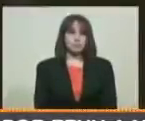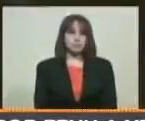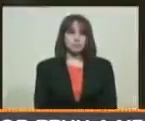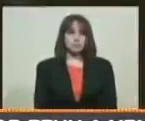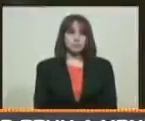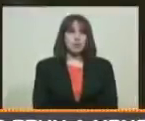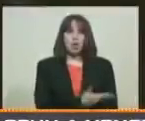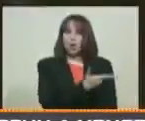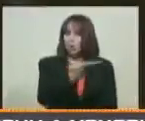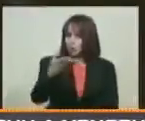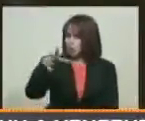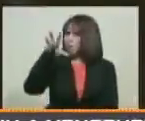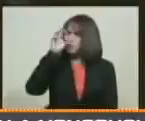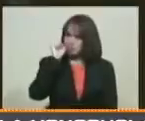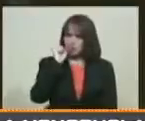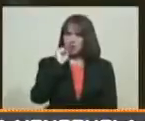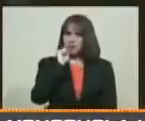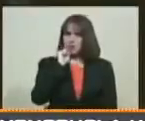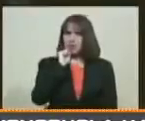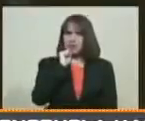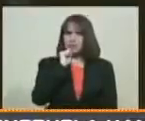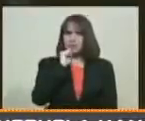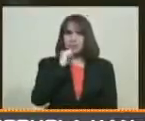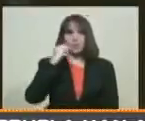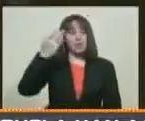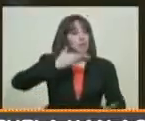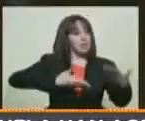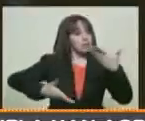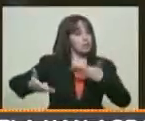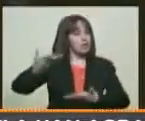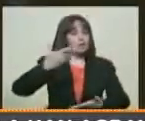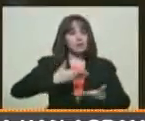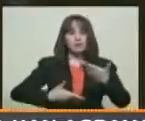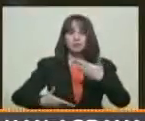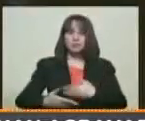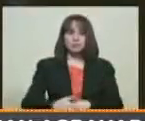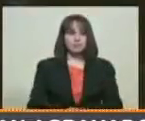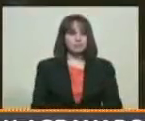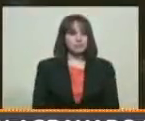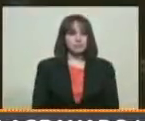¿Ustedes me entienden? Es dando y dando.